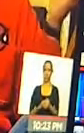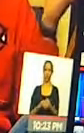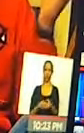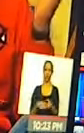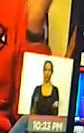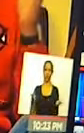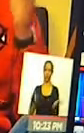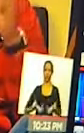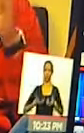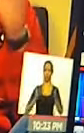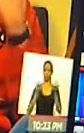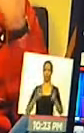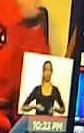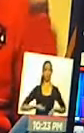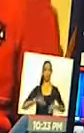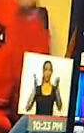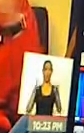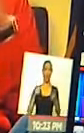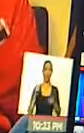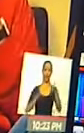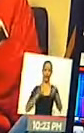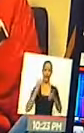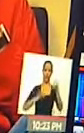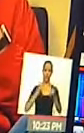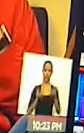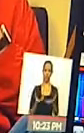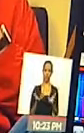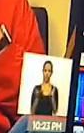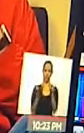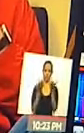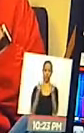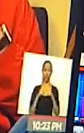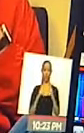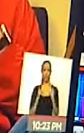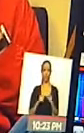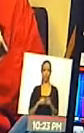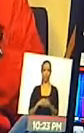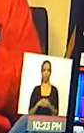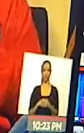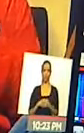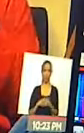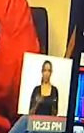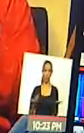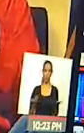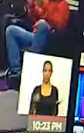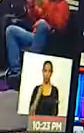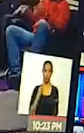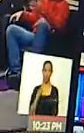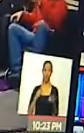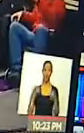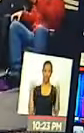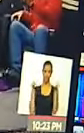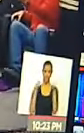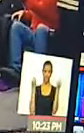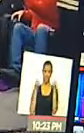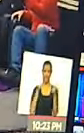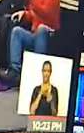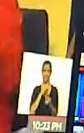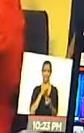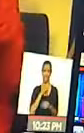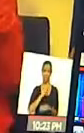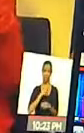candelero ahí a los dos camiones a cepa para hacer escándalo, pero... Ese concierto fue la primera gran etapa, repito, Guaidó. Señor televidente, usted que